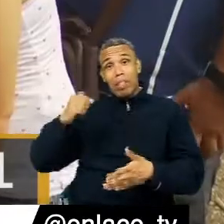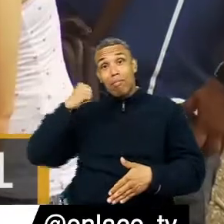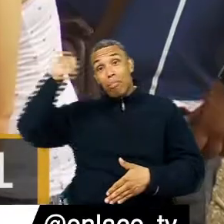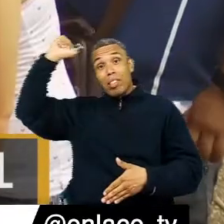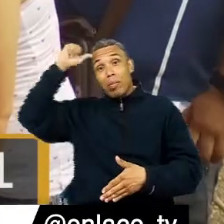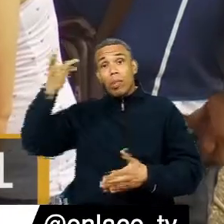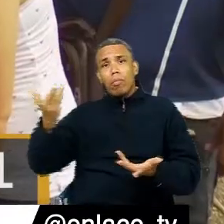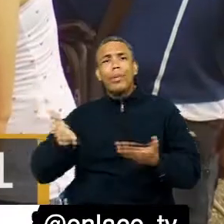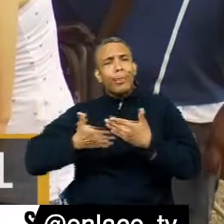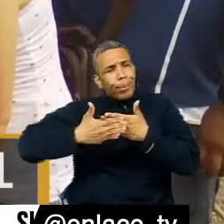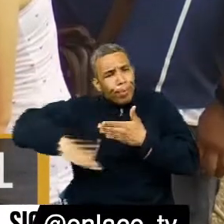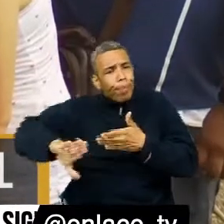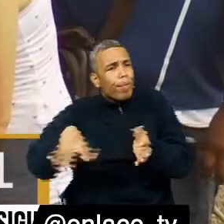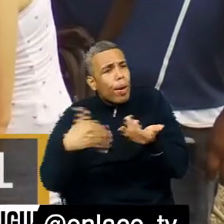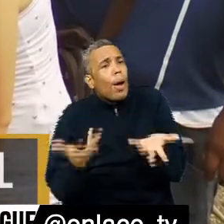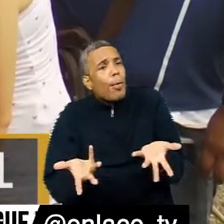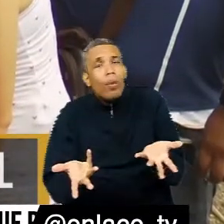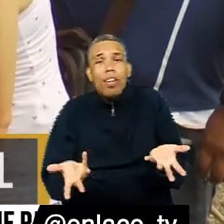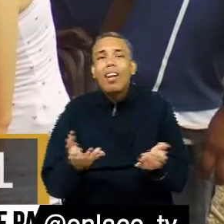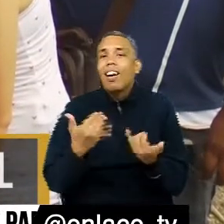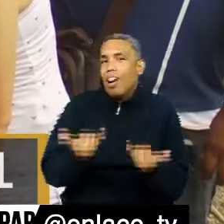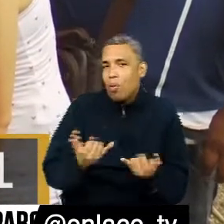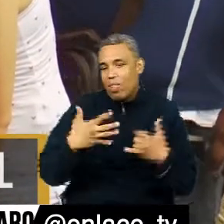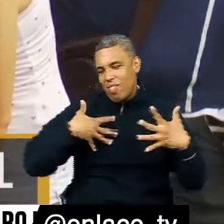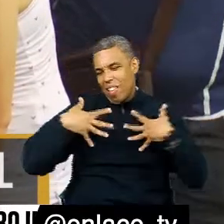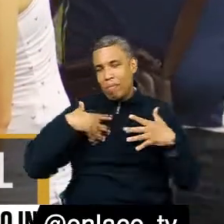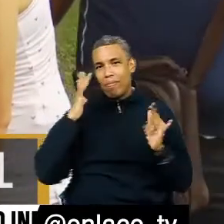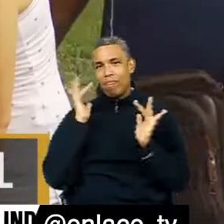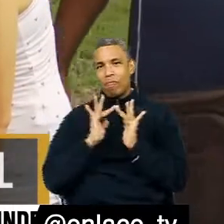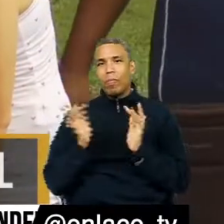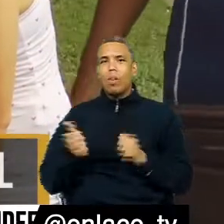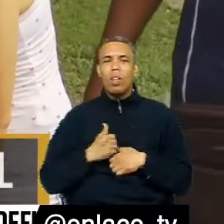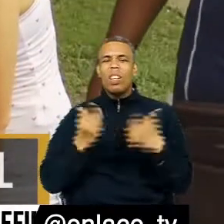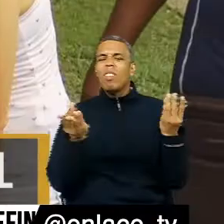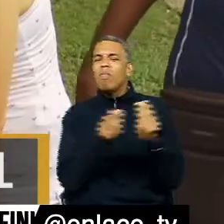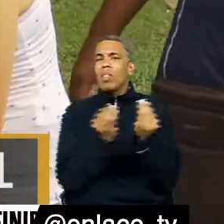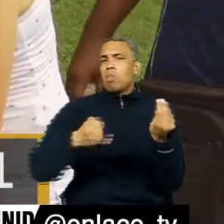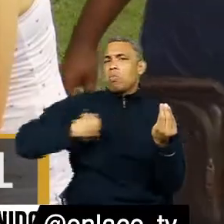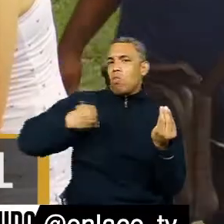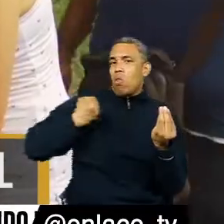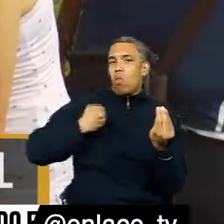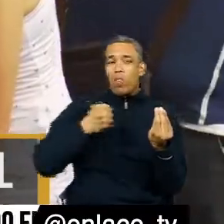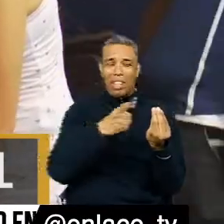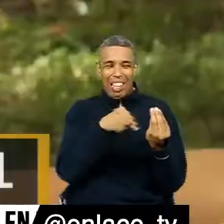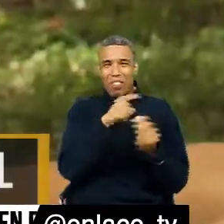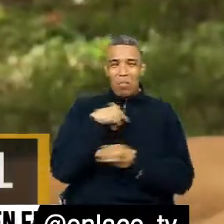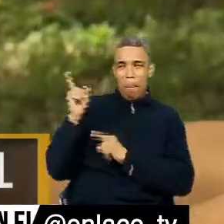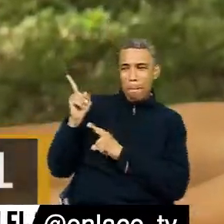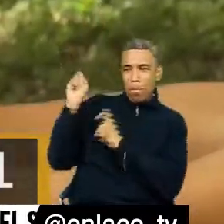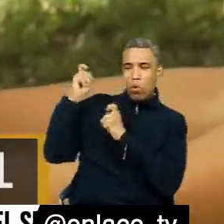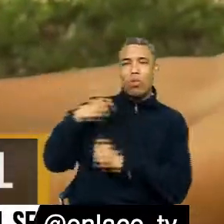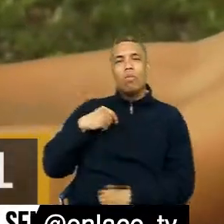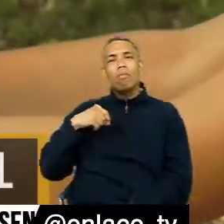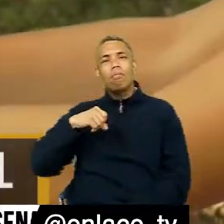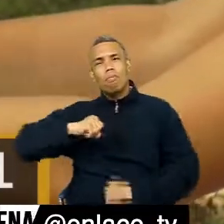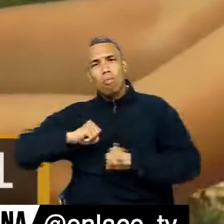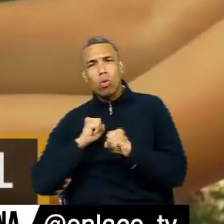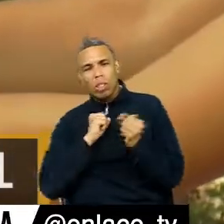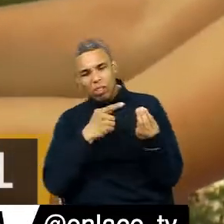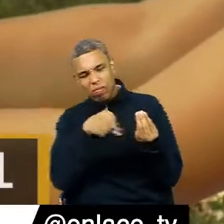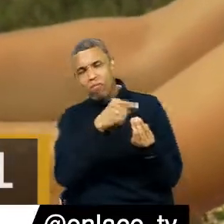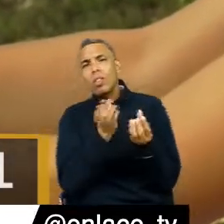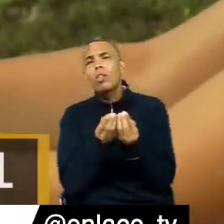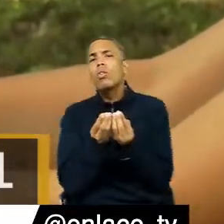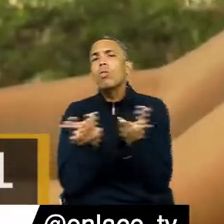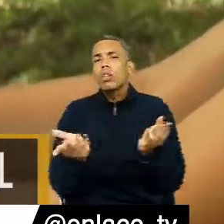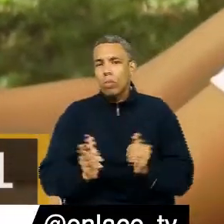muchachos van a estar representando a Barranca y el departamento? Sí, pues en estos momentos nos estamos recibiendo la asesoría de Natalia Cuellar por